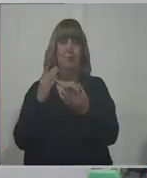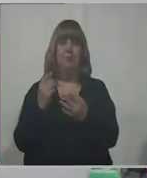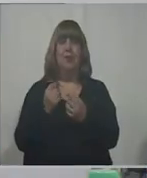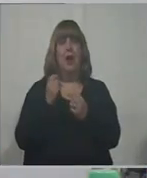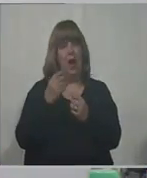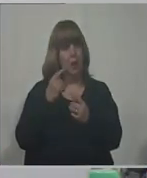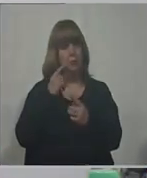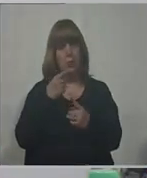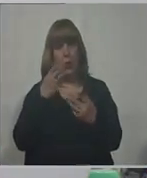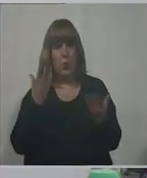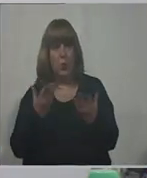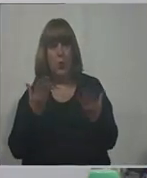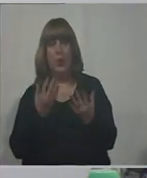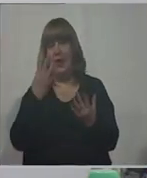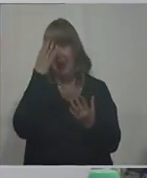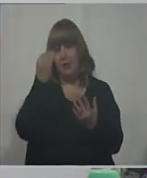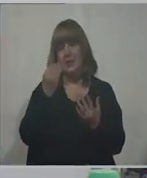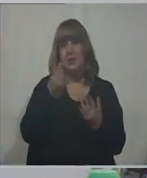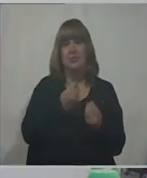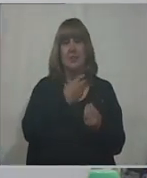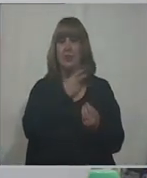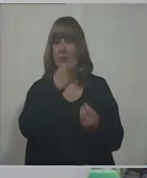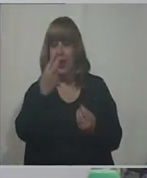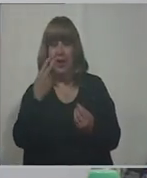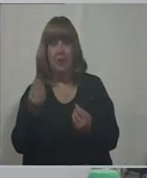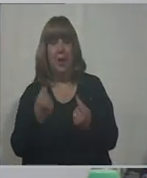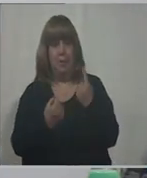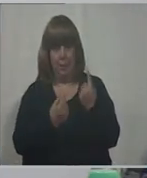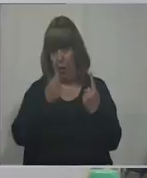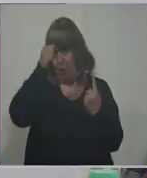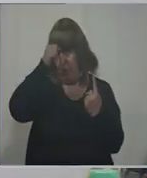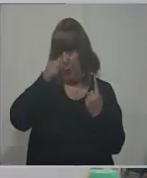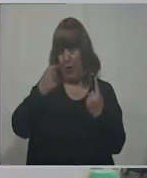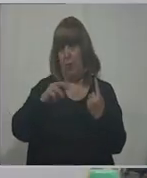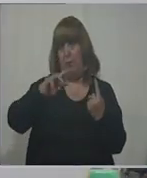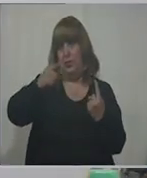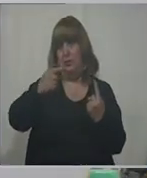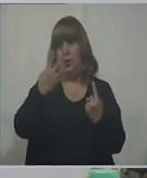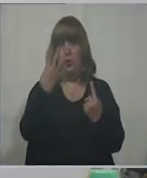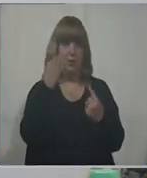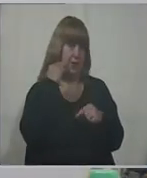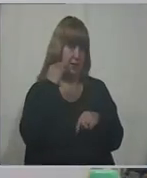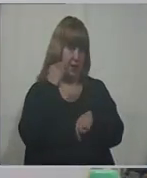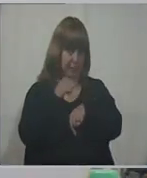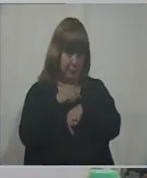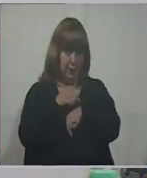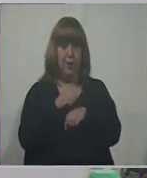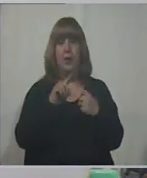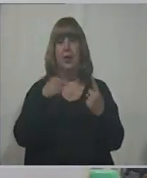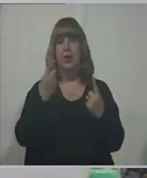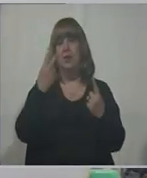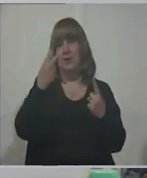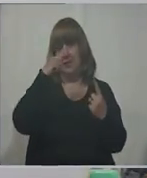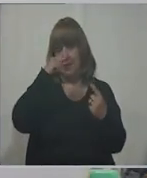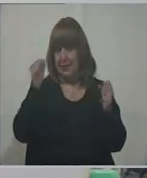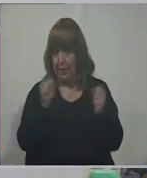hay mucha expectativa en Gimnasia por esta final que se va a dar. Primero el domingo, próximo a las 4 de la tarde, y la revancha el 27 de